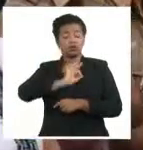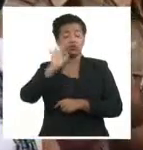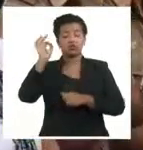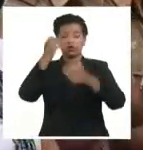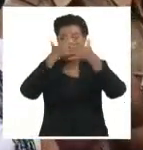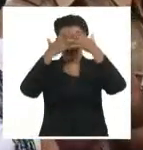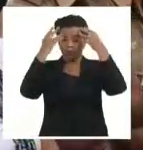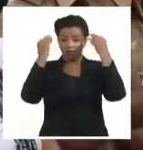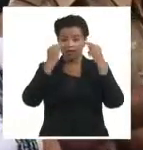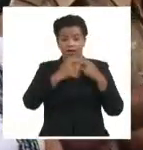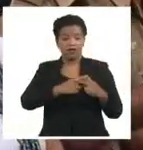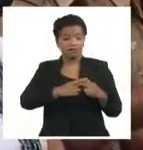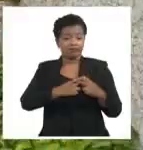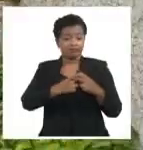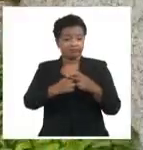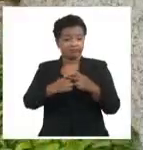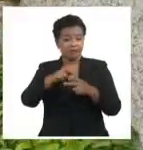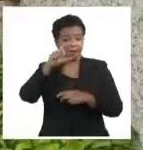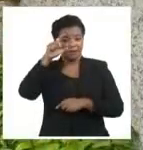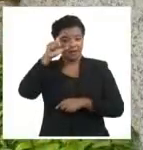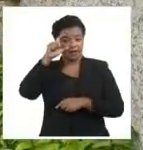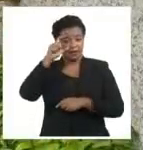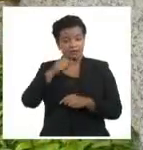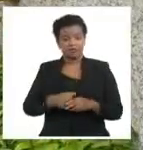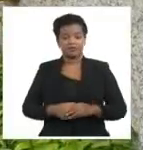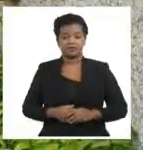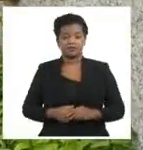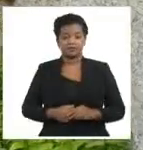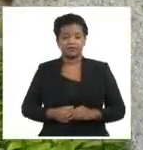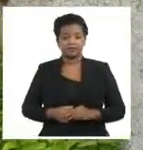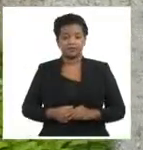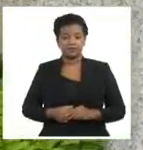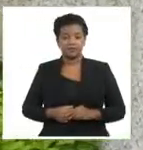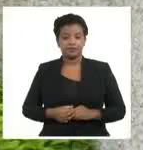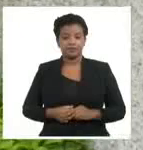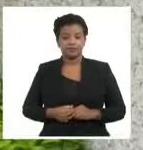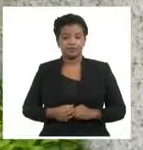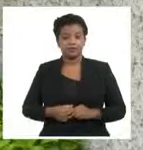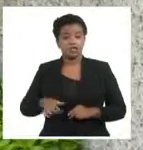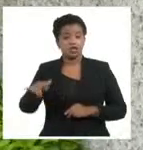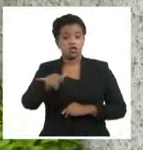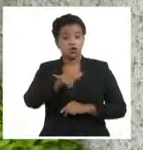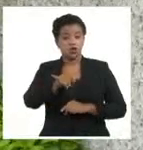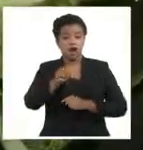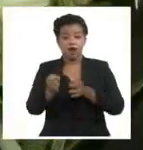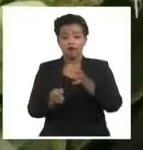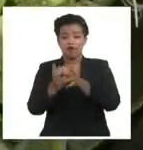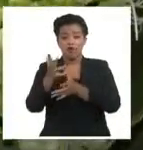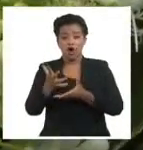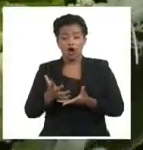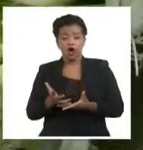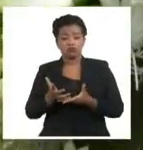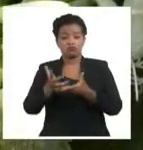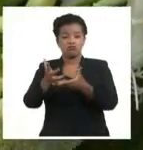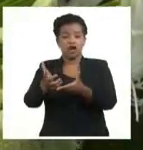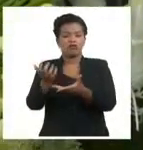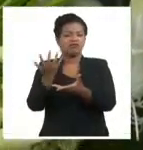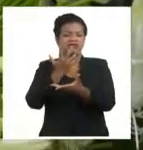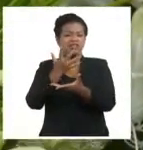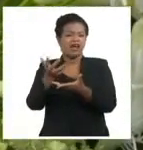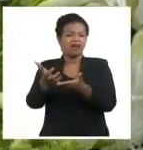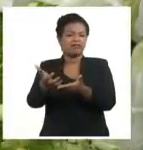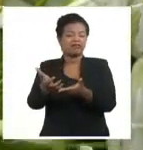una guerrillera de la existencia. Llega también hasta el monolito de Vilma este ramo de flores a título del general de